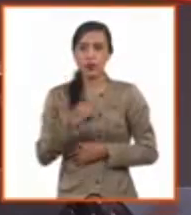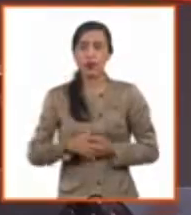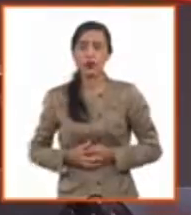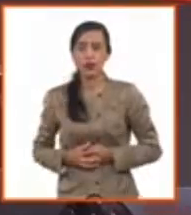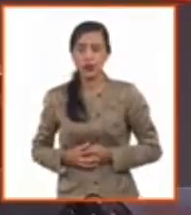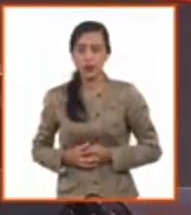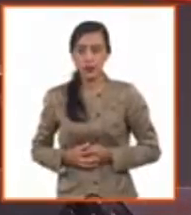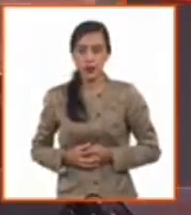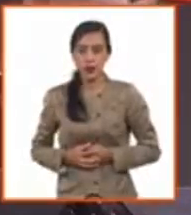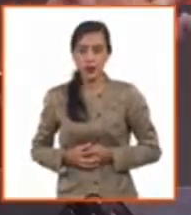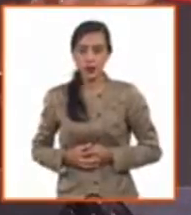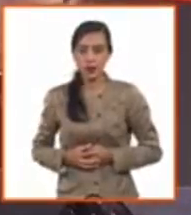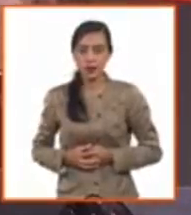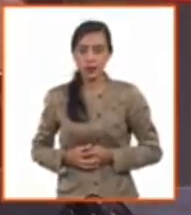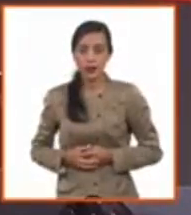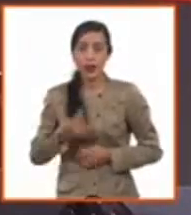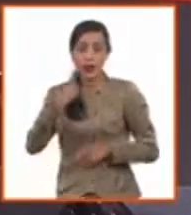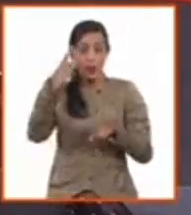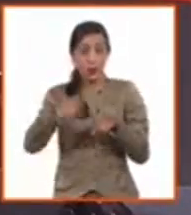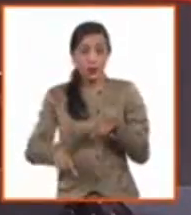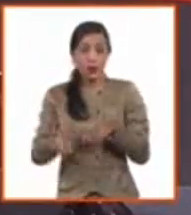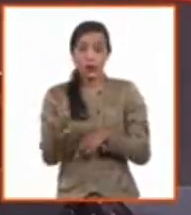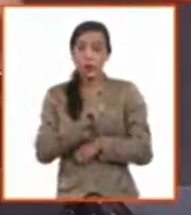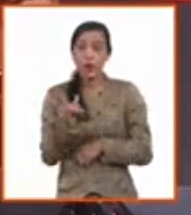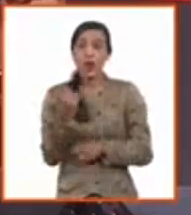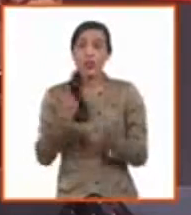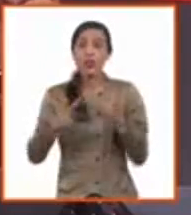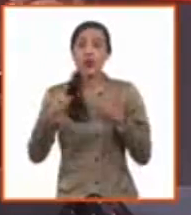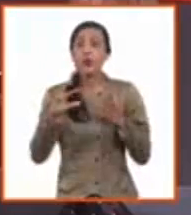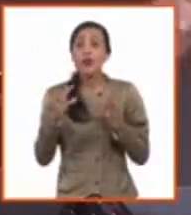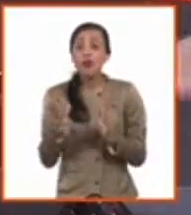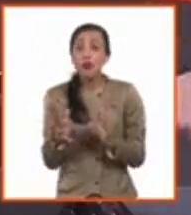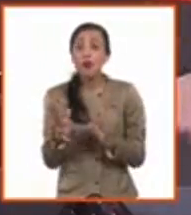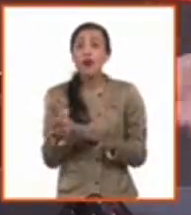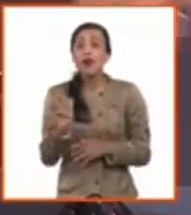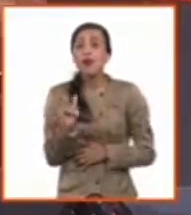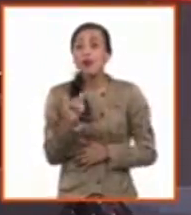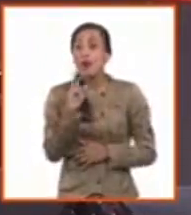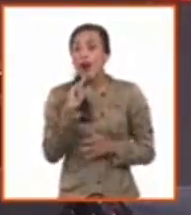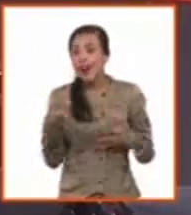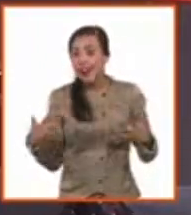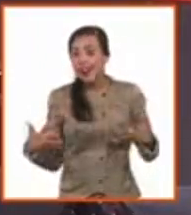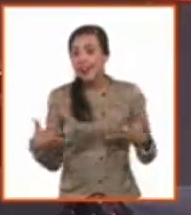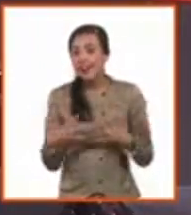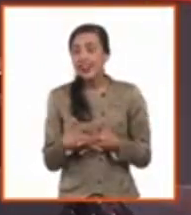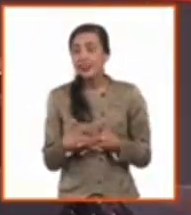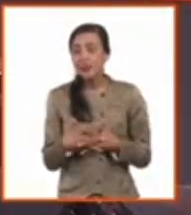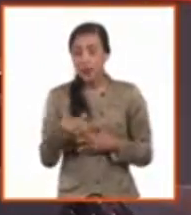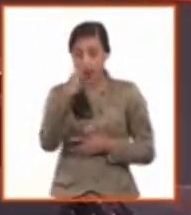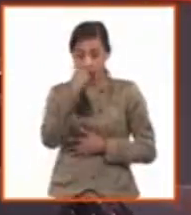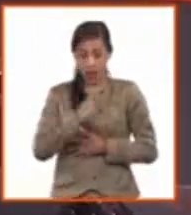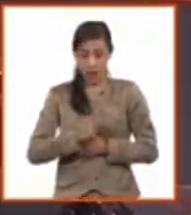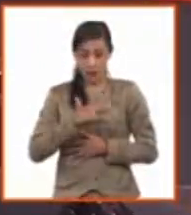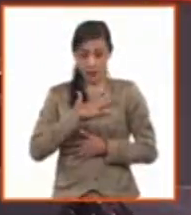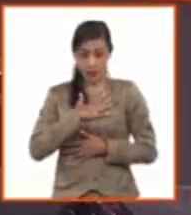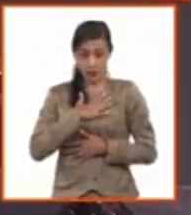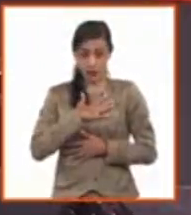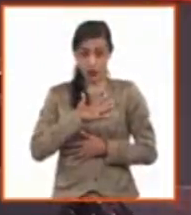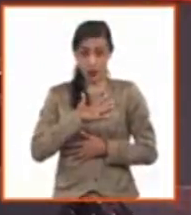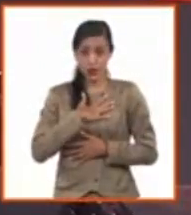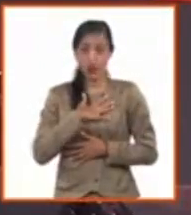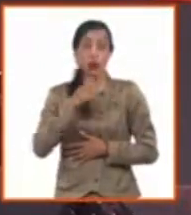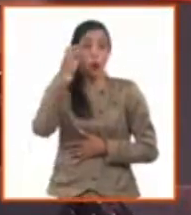exacto y hay otras que de algún modo relacionan al ciudadano